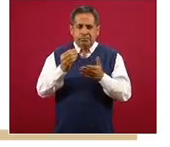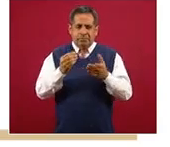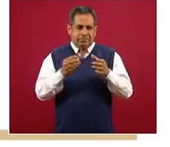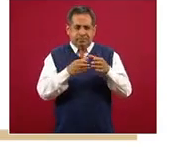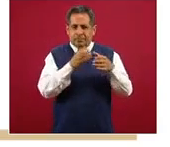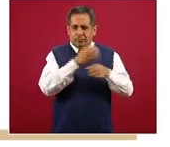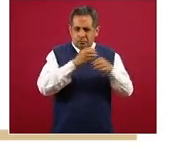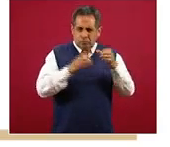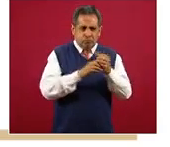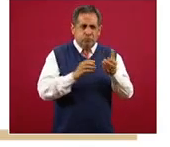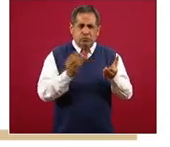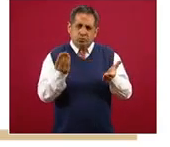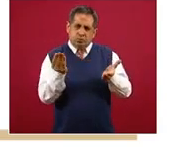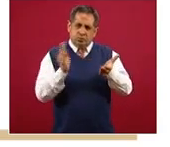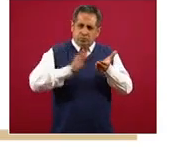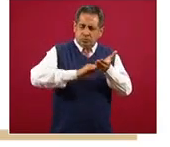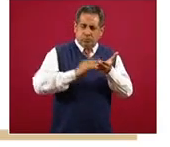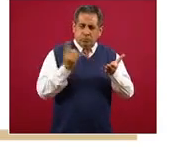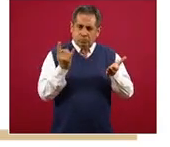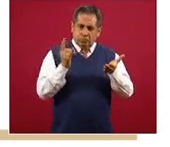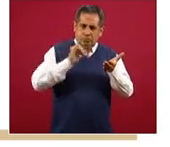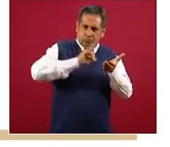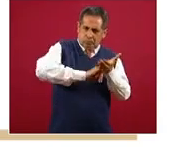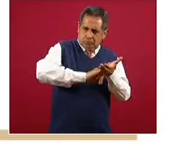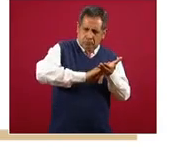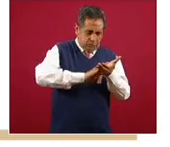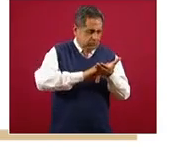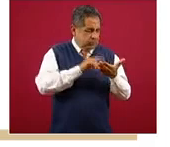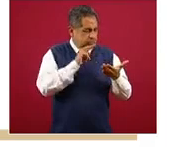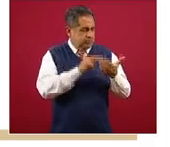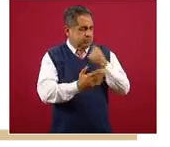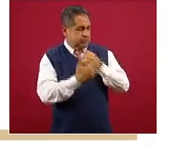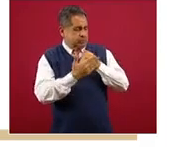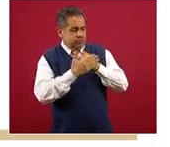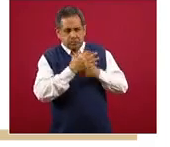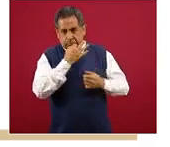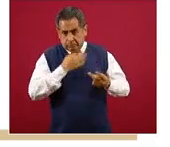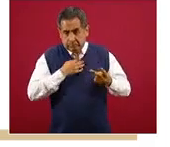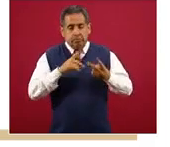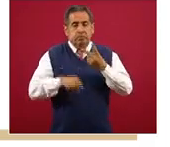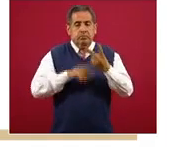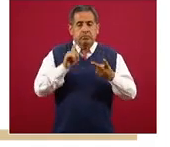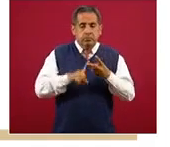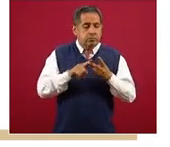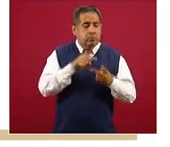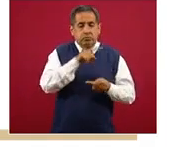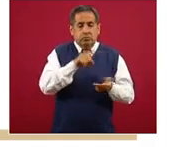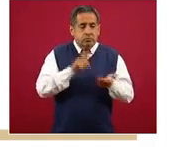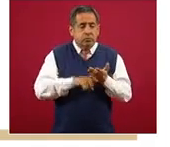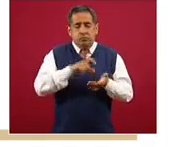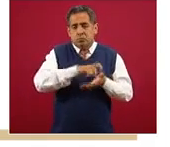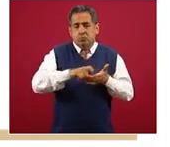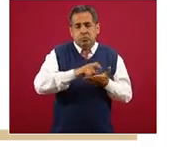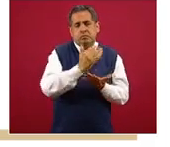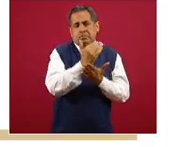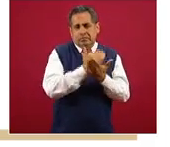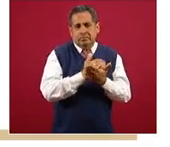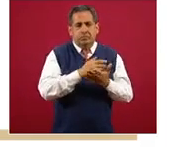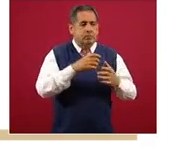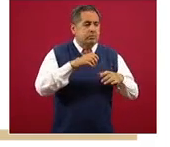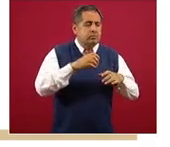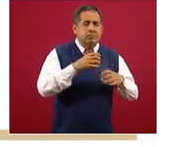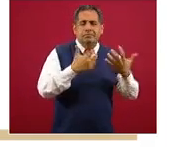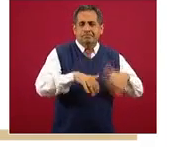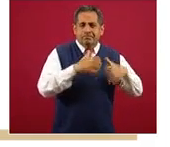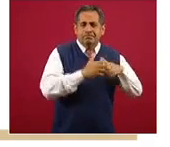de alimentos y bebidas ultraprocesados, el componente de la reducción del consumo de alimentos industrializados,